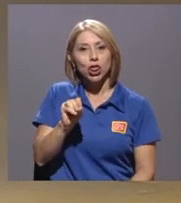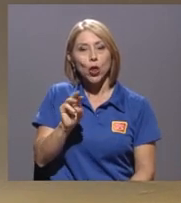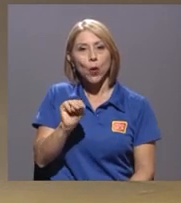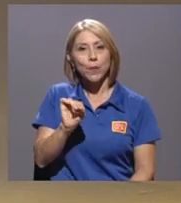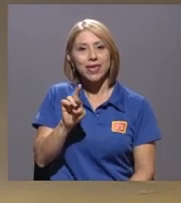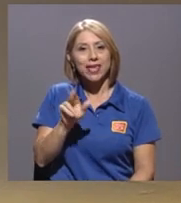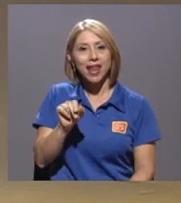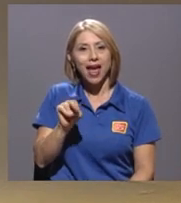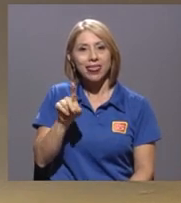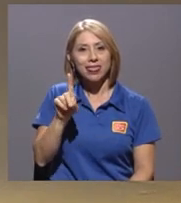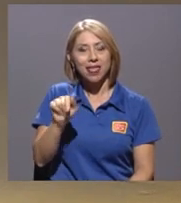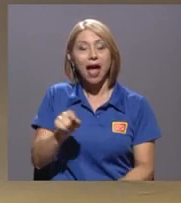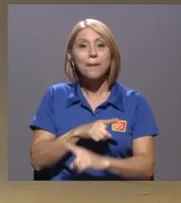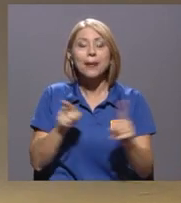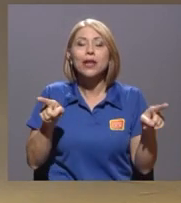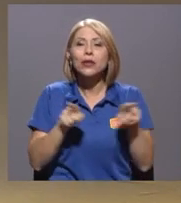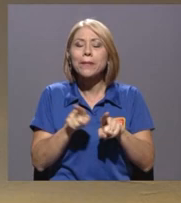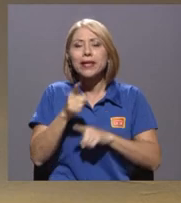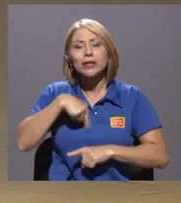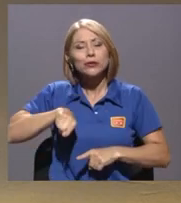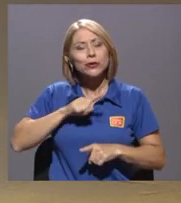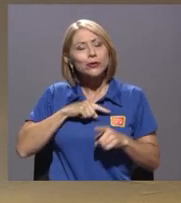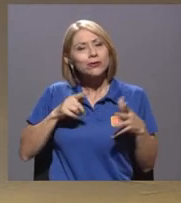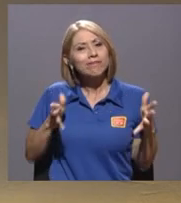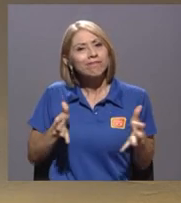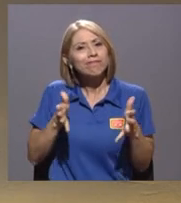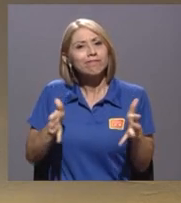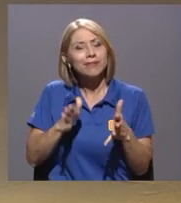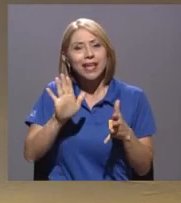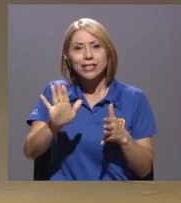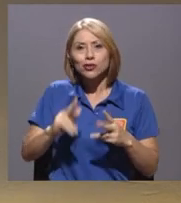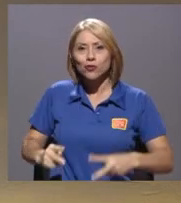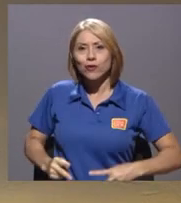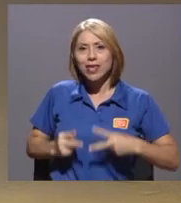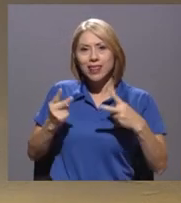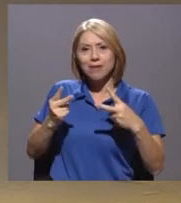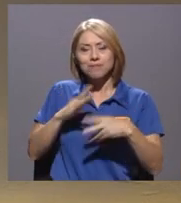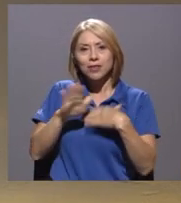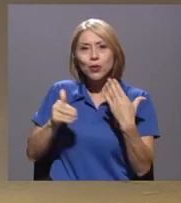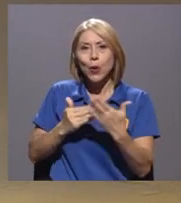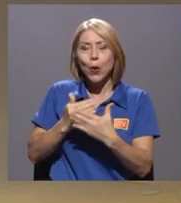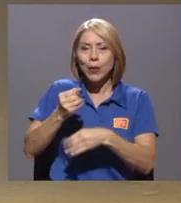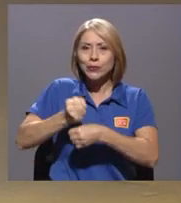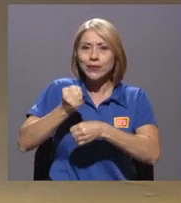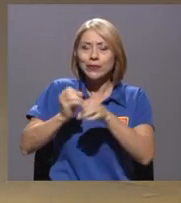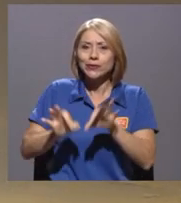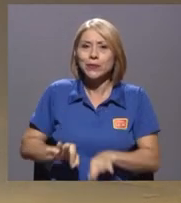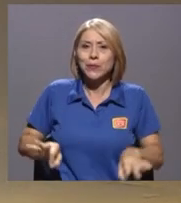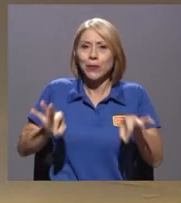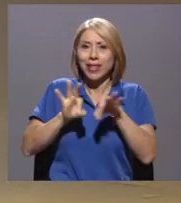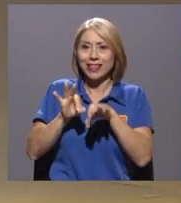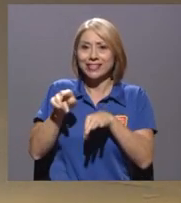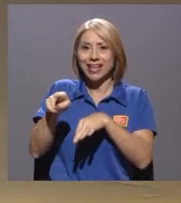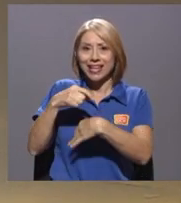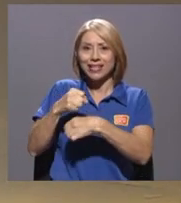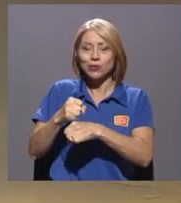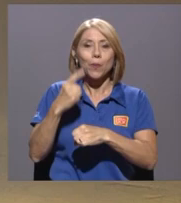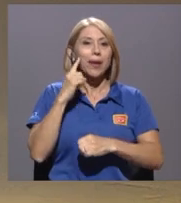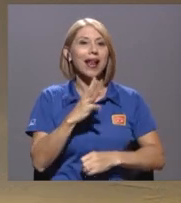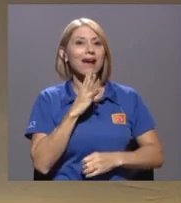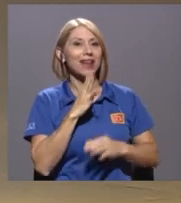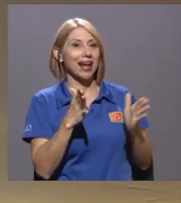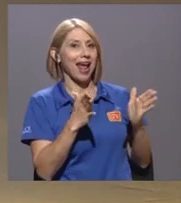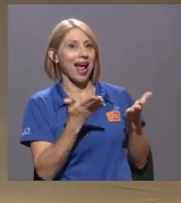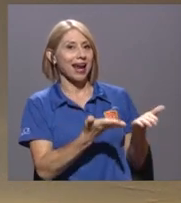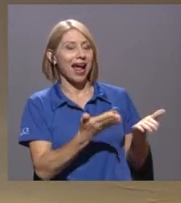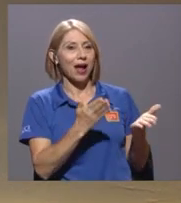inspirados en su vida y en todas las cosas importantes que hizo para conversar tengo el privilegio de tener con nosotros